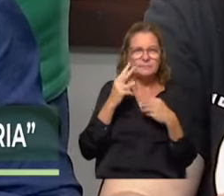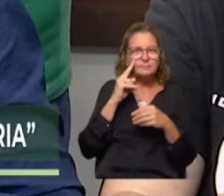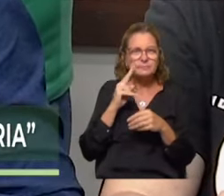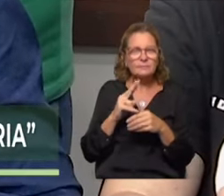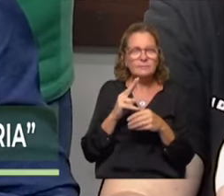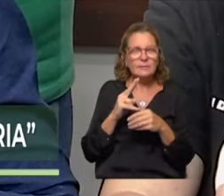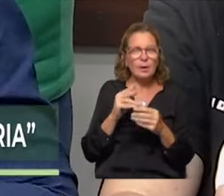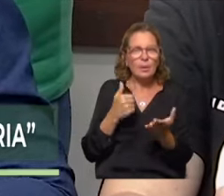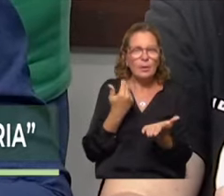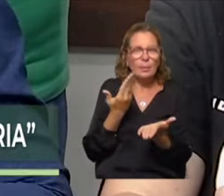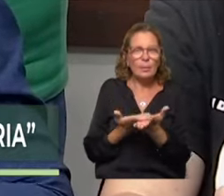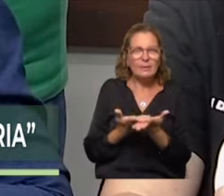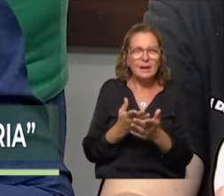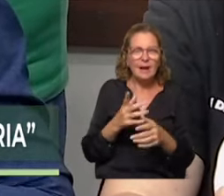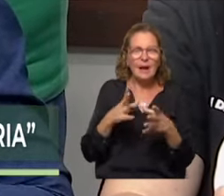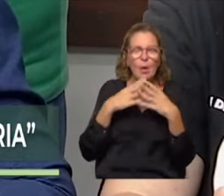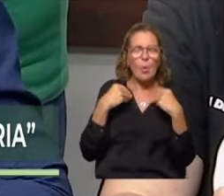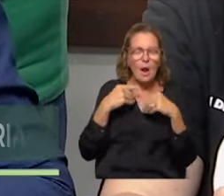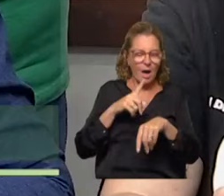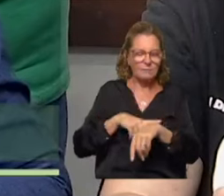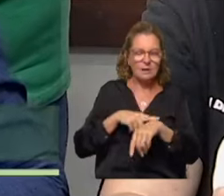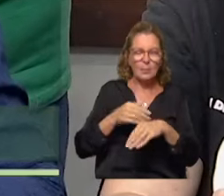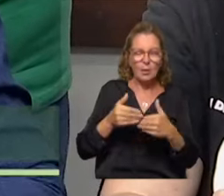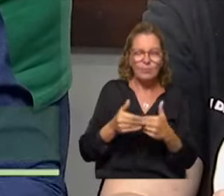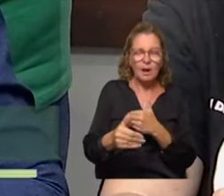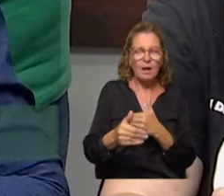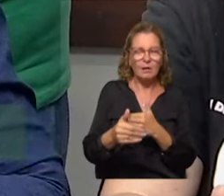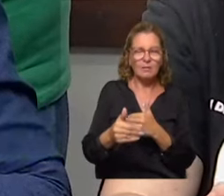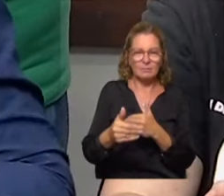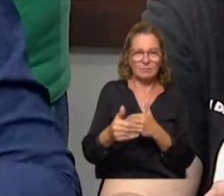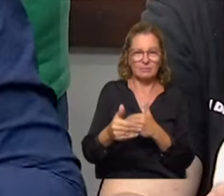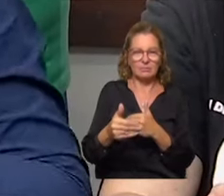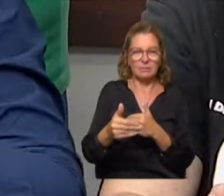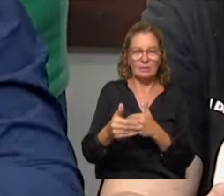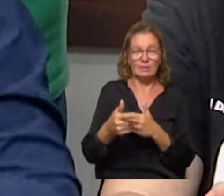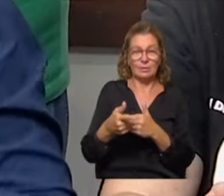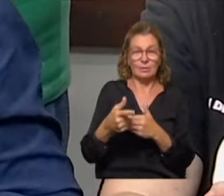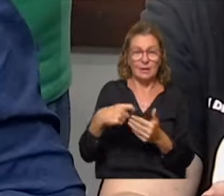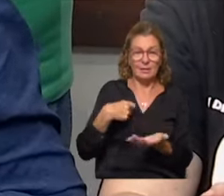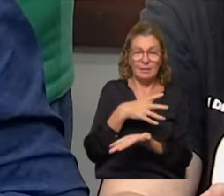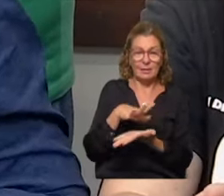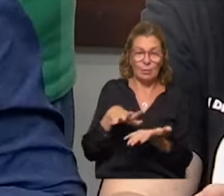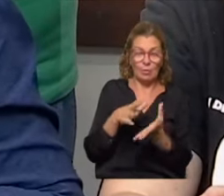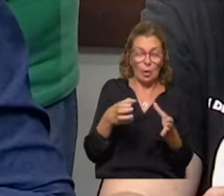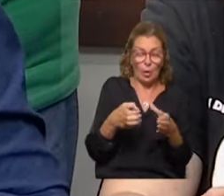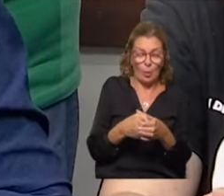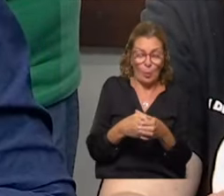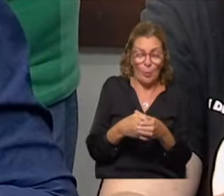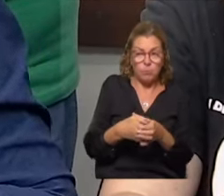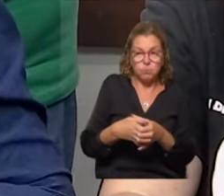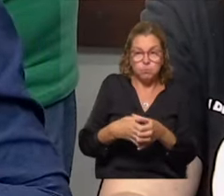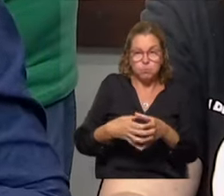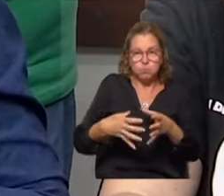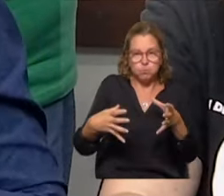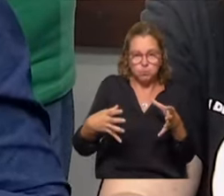ver con las propuestas de tiempo completo y de tiempo extendido. Y mientras se da esta situación de grupos superpoblados en este